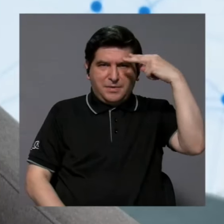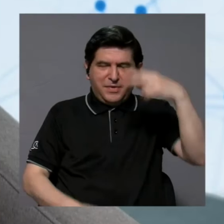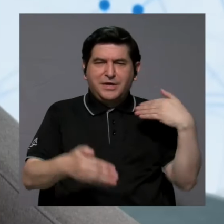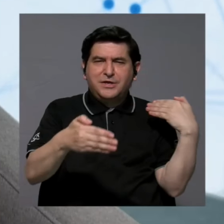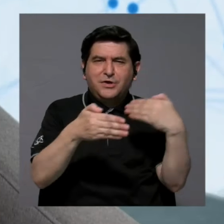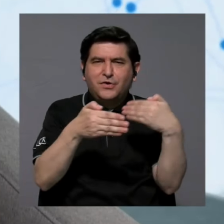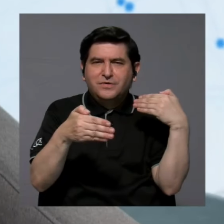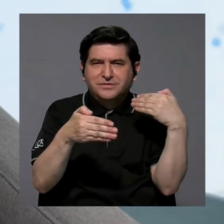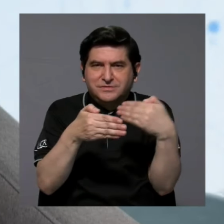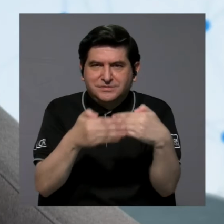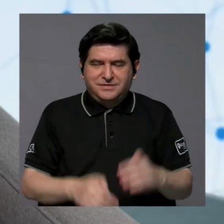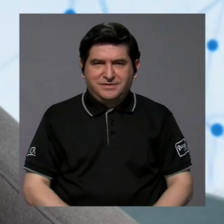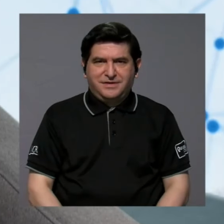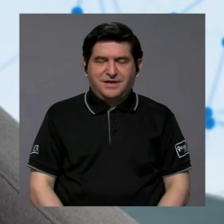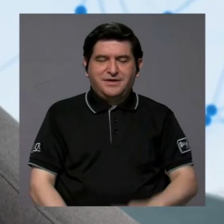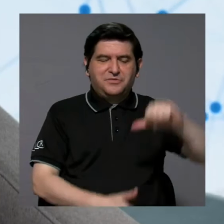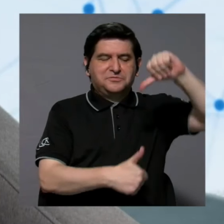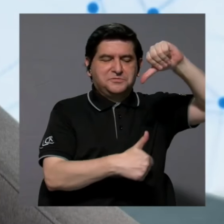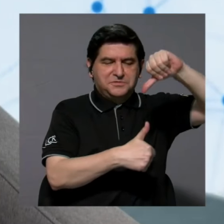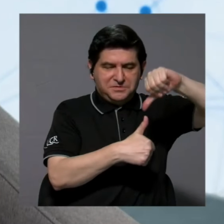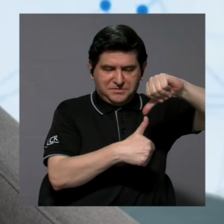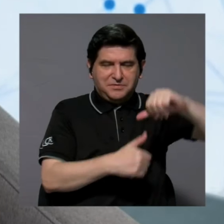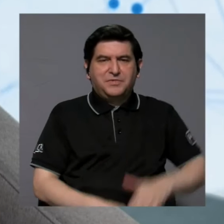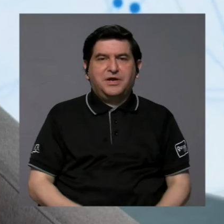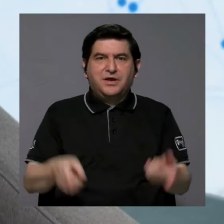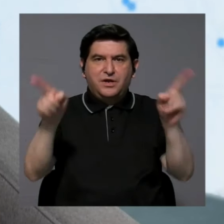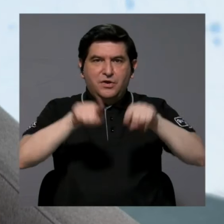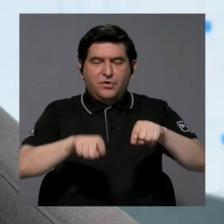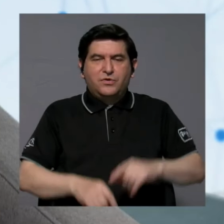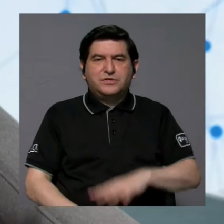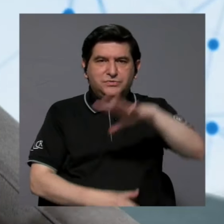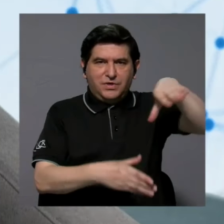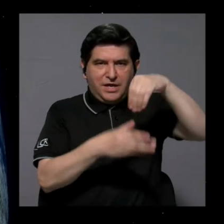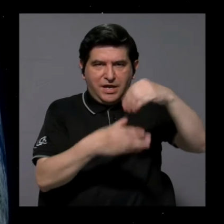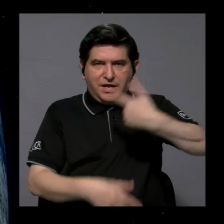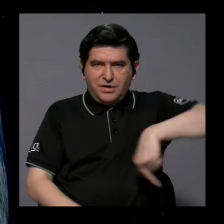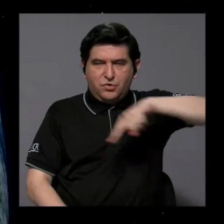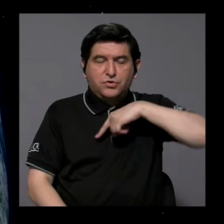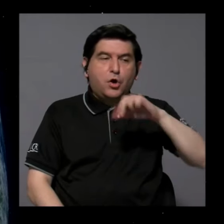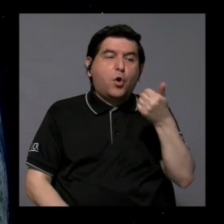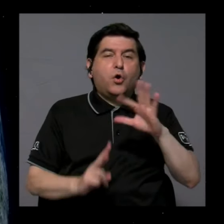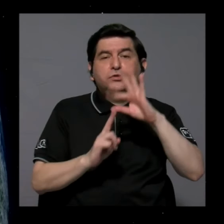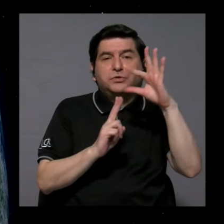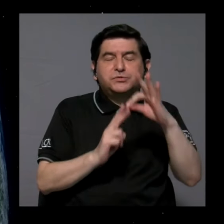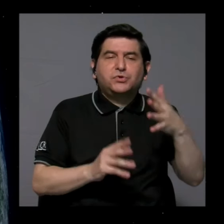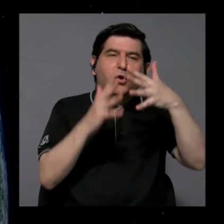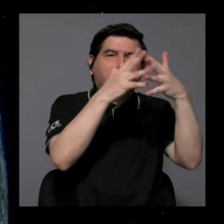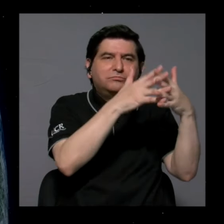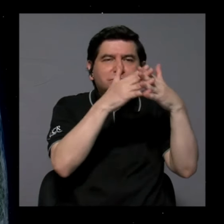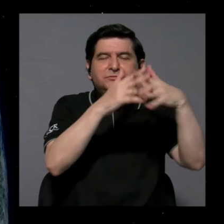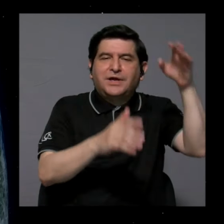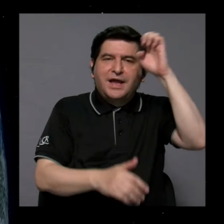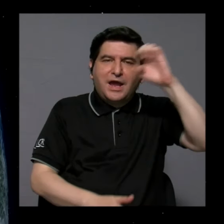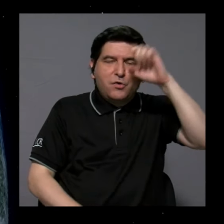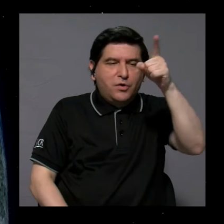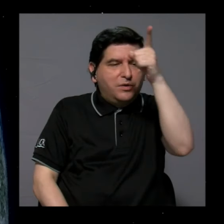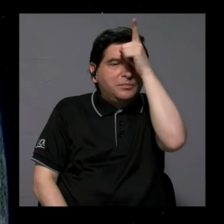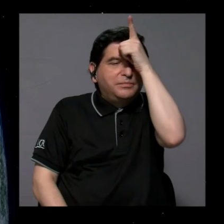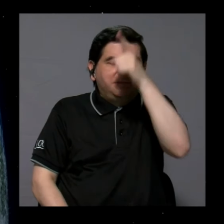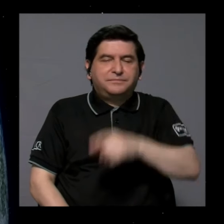mucha cercanía con Centroamérica, lo que ocurre en nuestros contextos, ¿verdad? Otras opciones eran Estados Unidos, Europa,